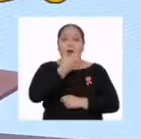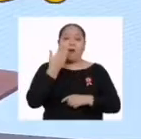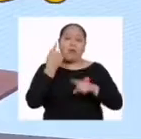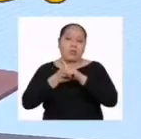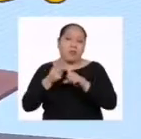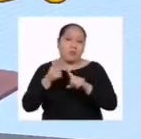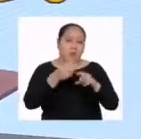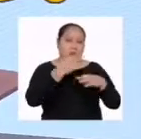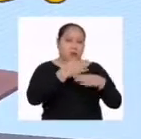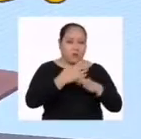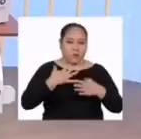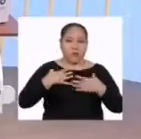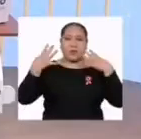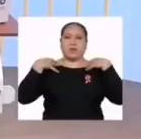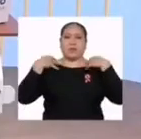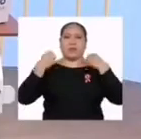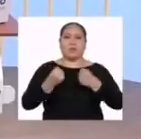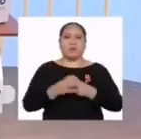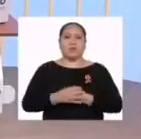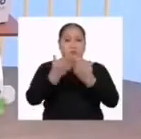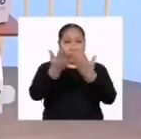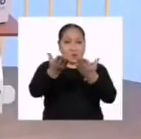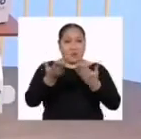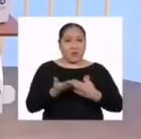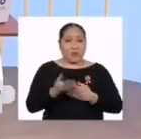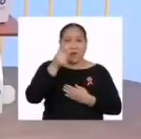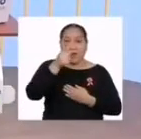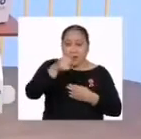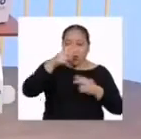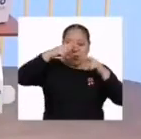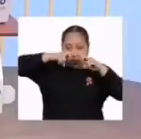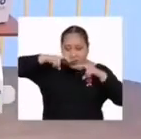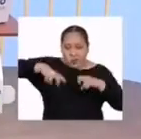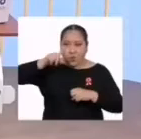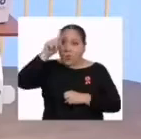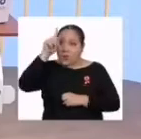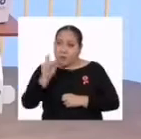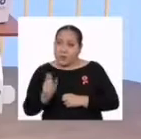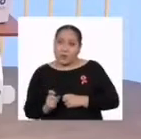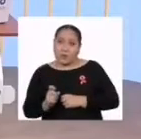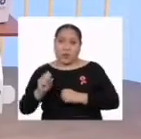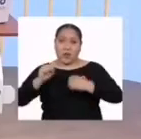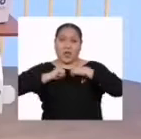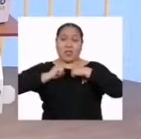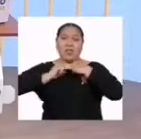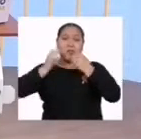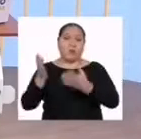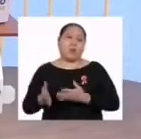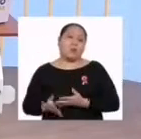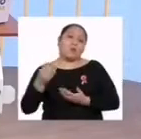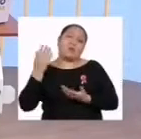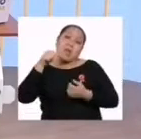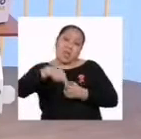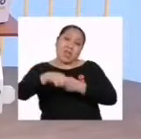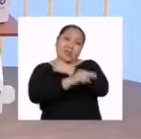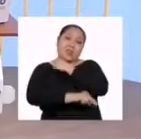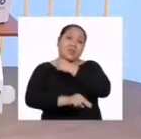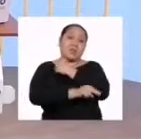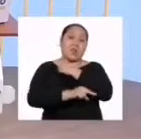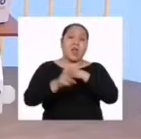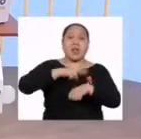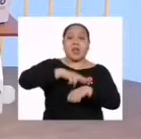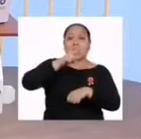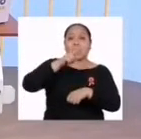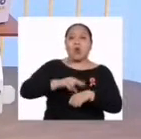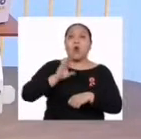distintos aspectos de nuestra salud. Te invitamos a que investigues sobre un personaje del deporte, puede ser nacional, regional